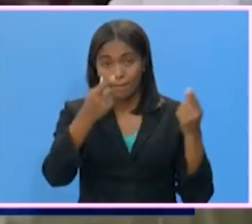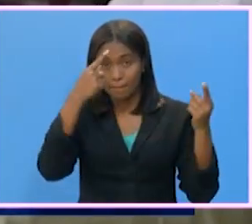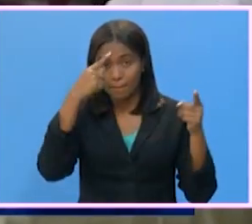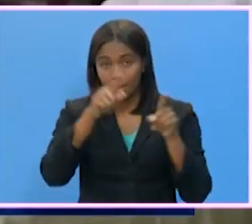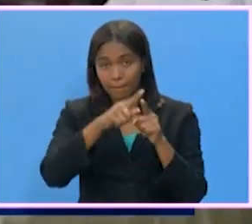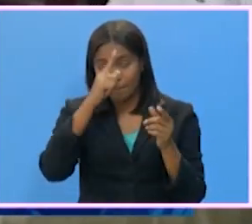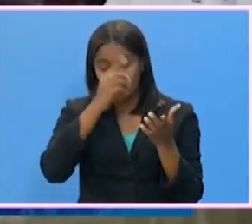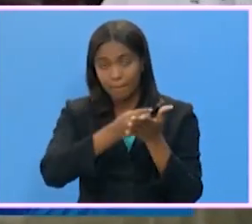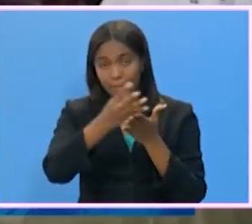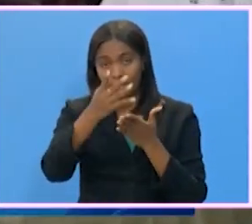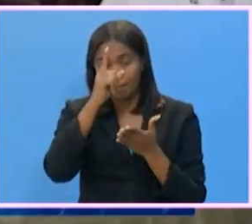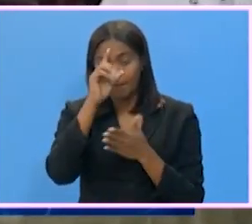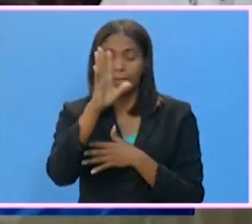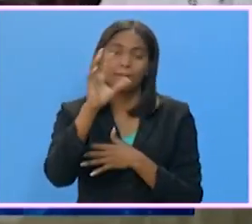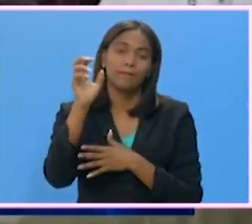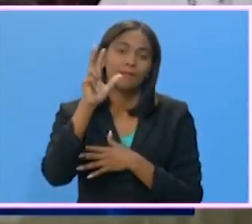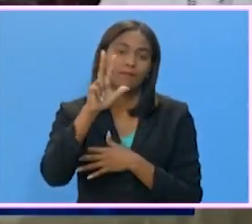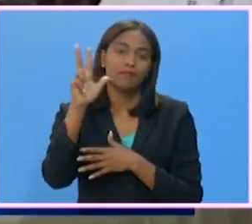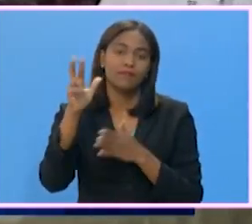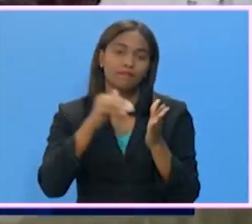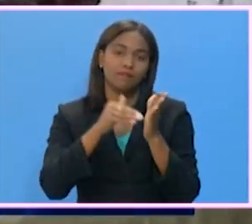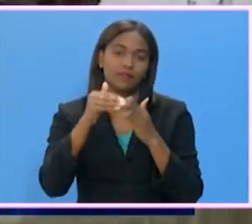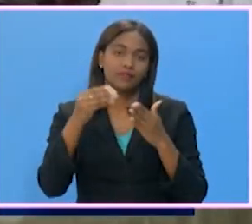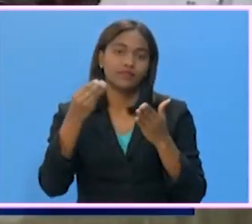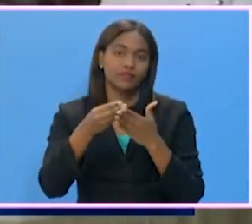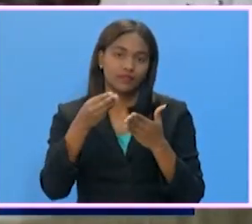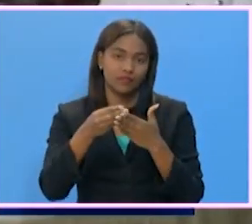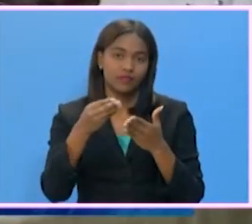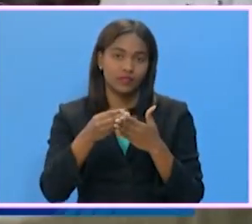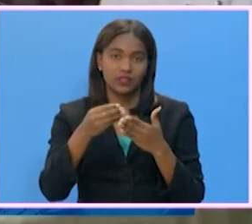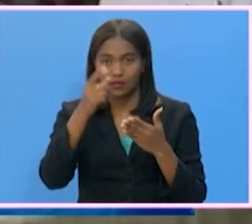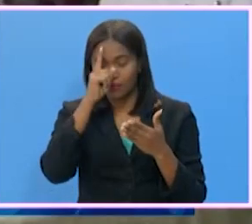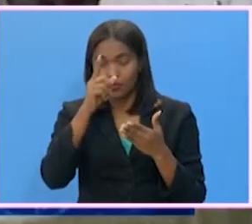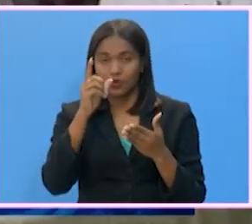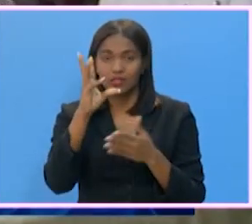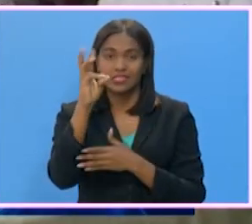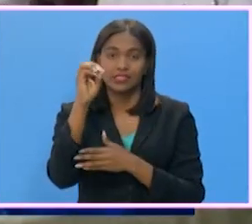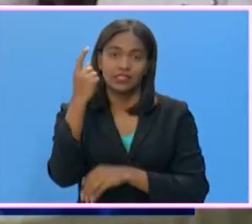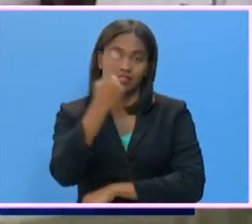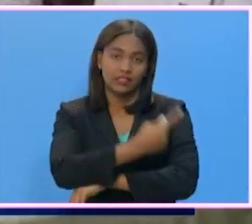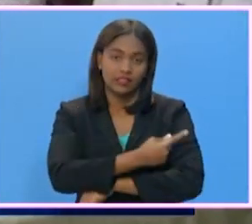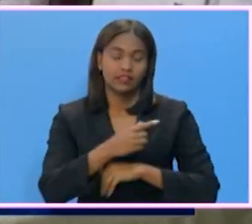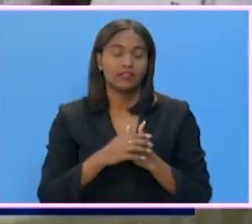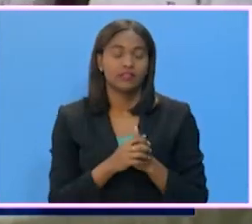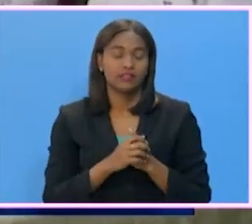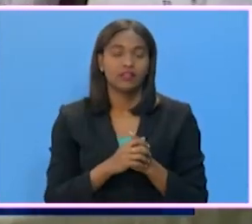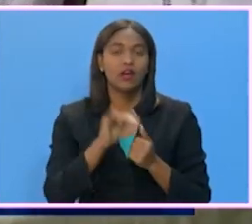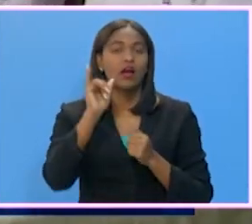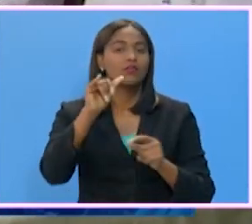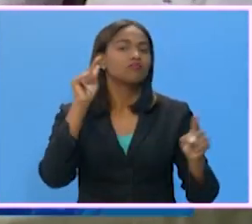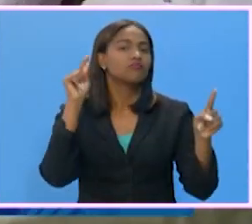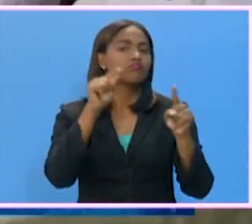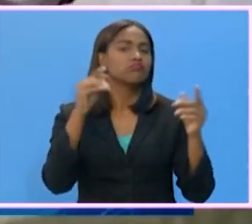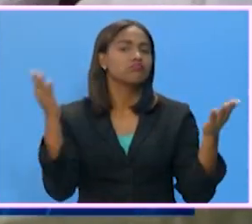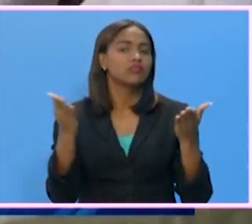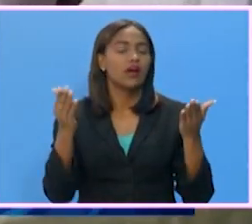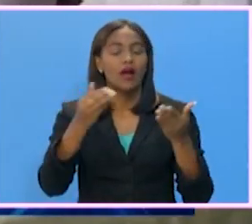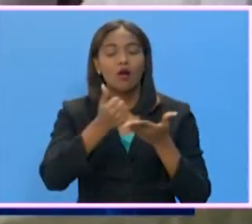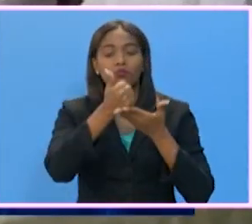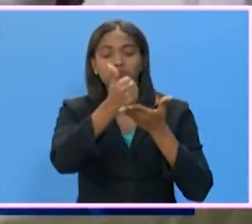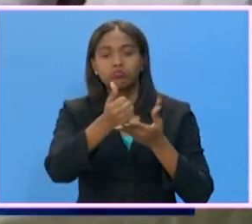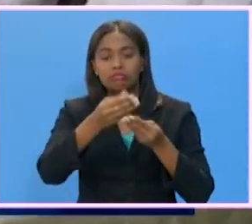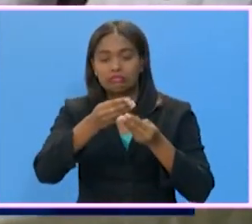un monto de 533 millones de pesos durante 60 días, con el objetivo de paliar